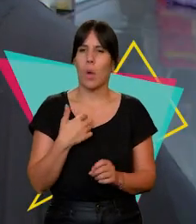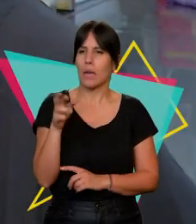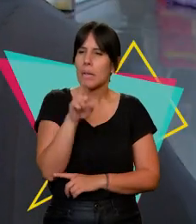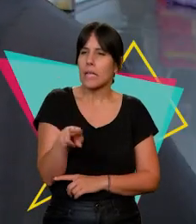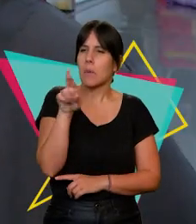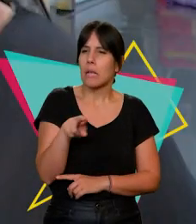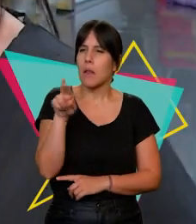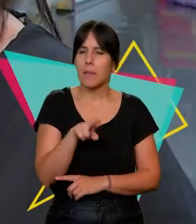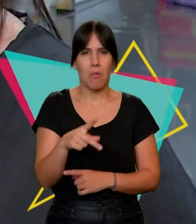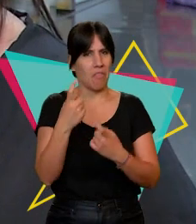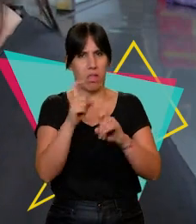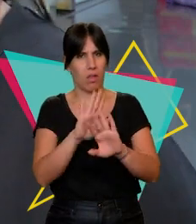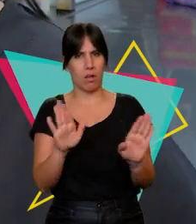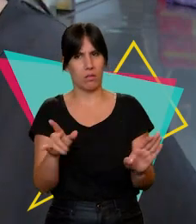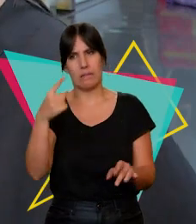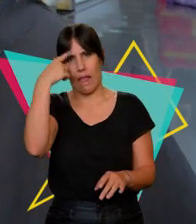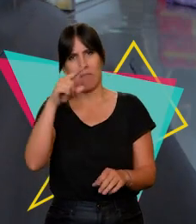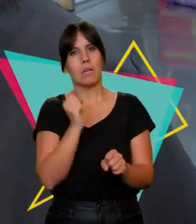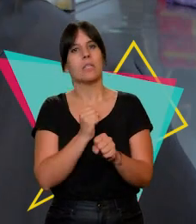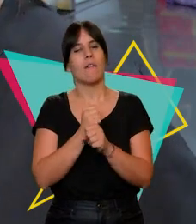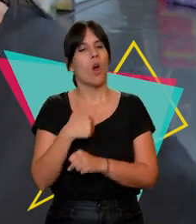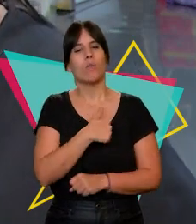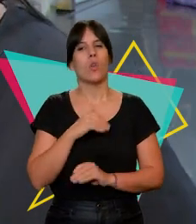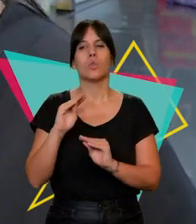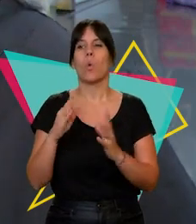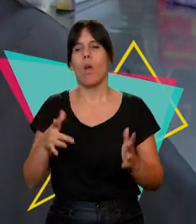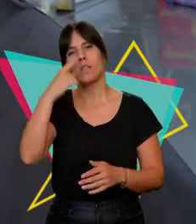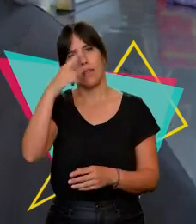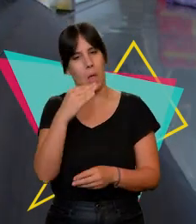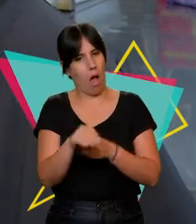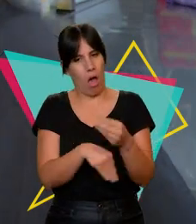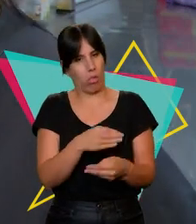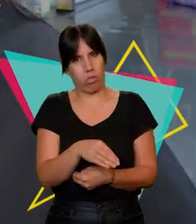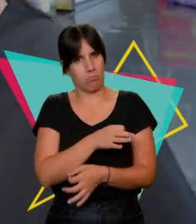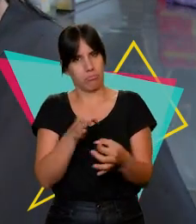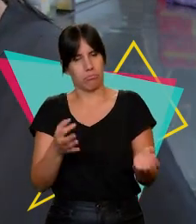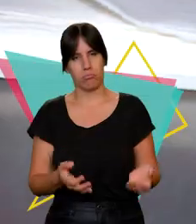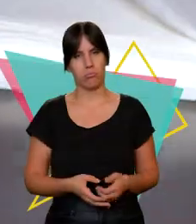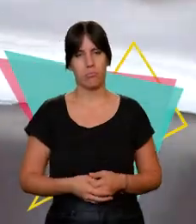decirle ni repetirle las cosas. Él sabe su trabajo, lo que tiene que hacer, y lo hace